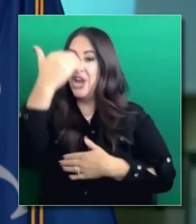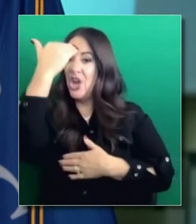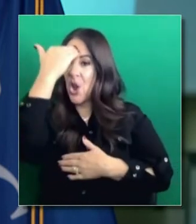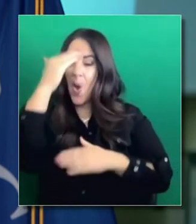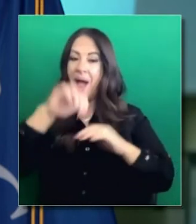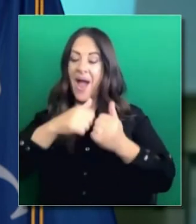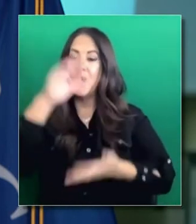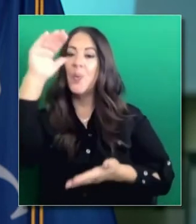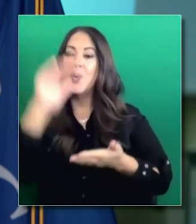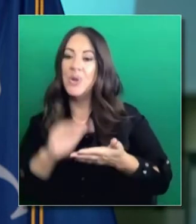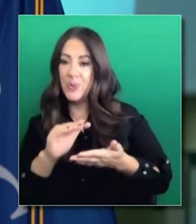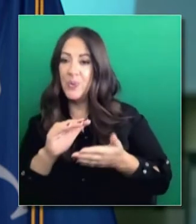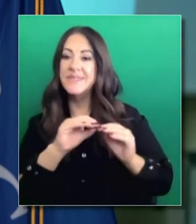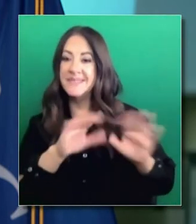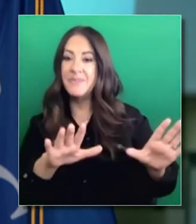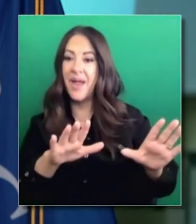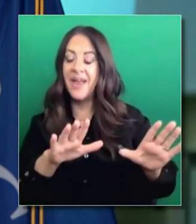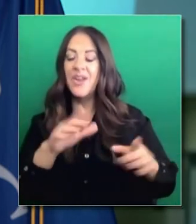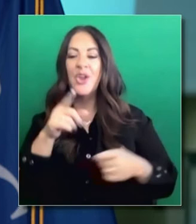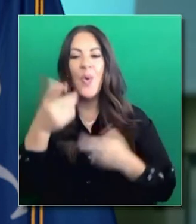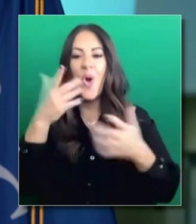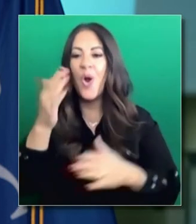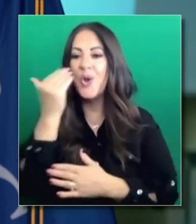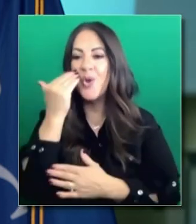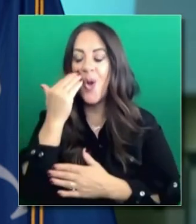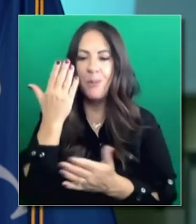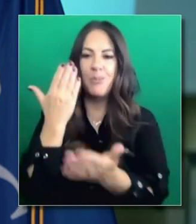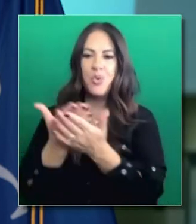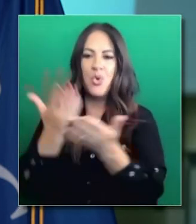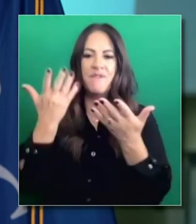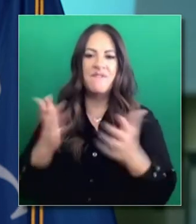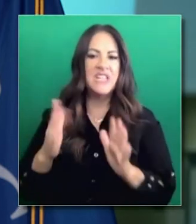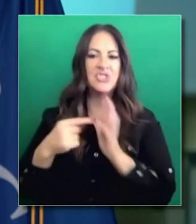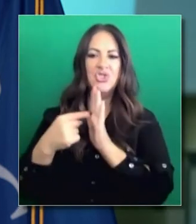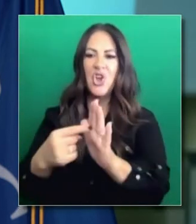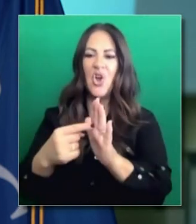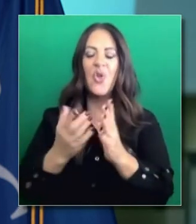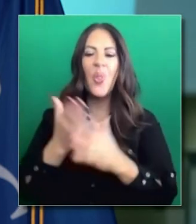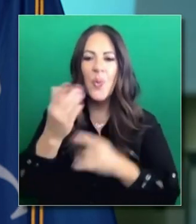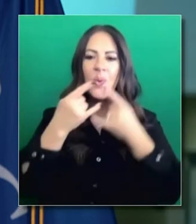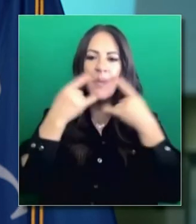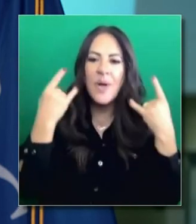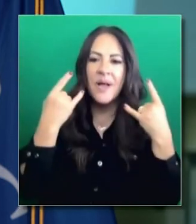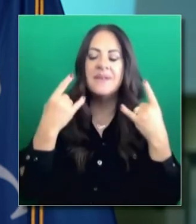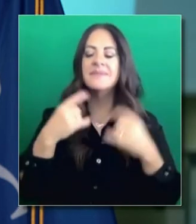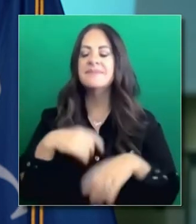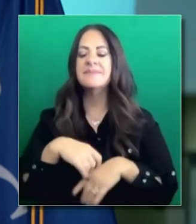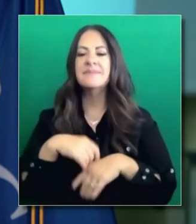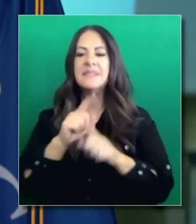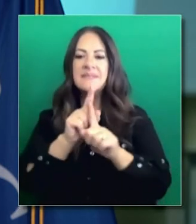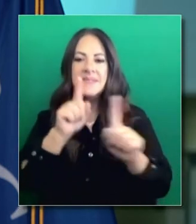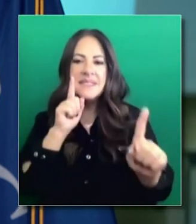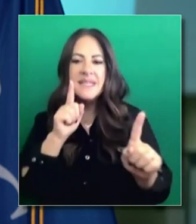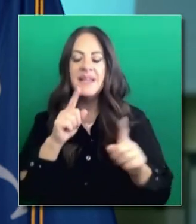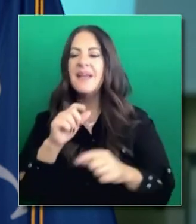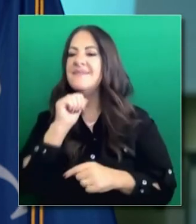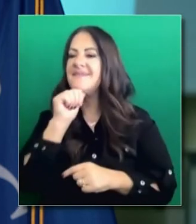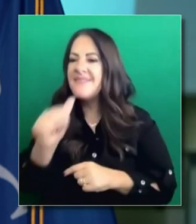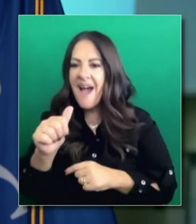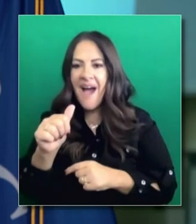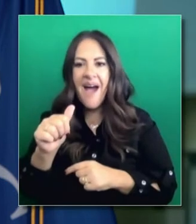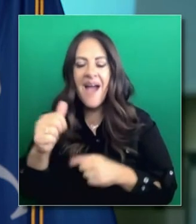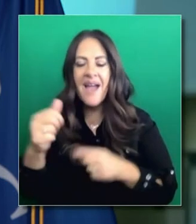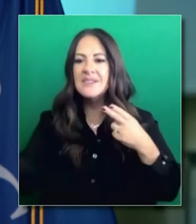esta enfermedad, usando nuestro sentido común, usando mascarillas, evitando aglomeraciones de gente, guardando